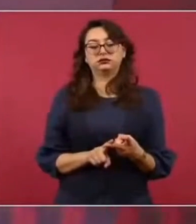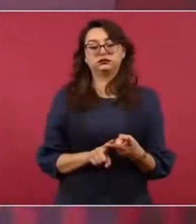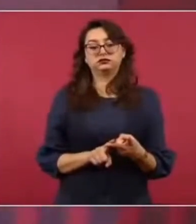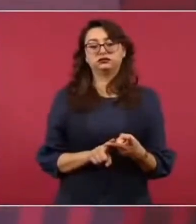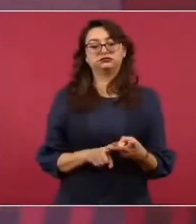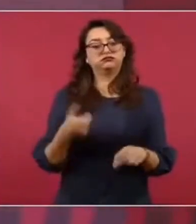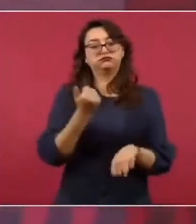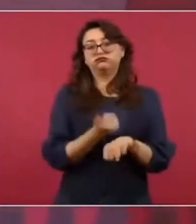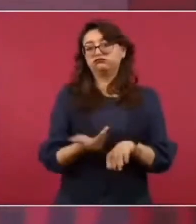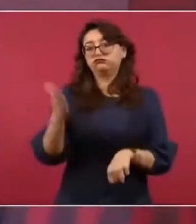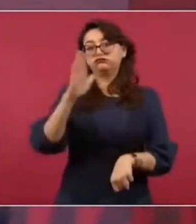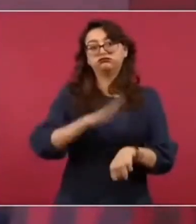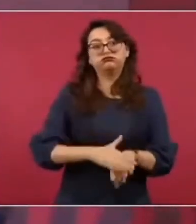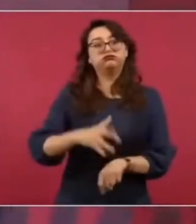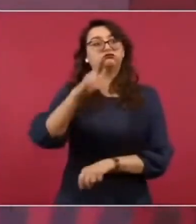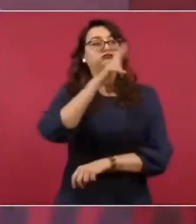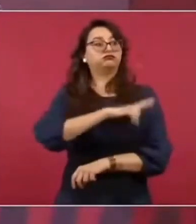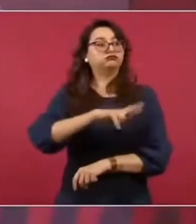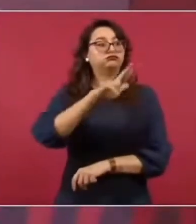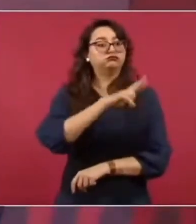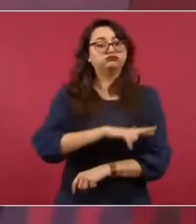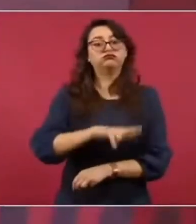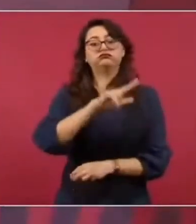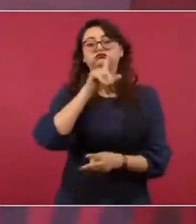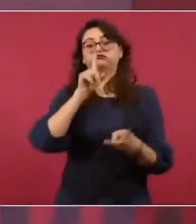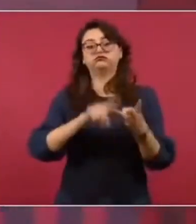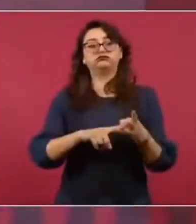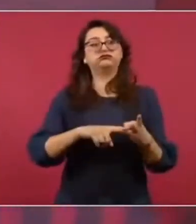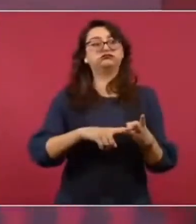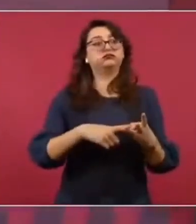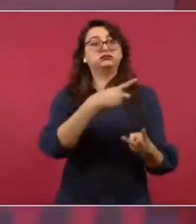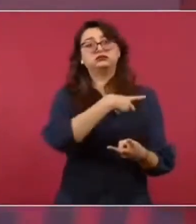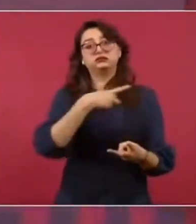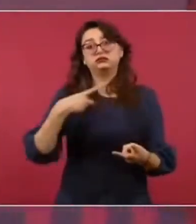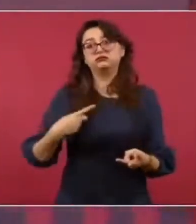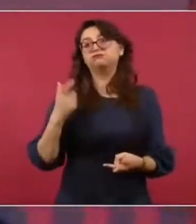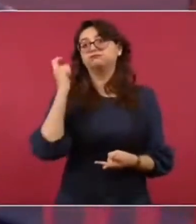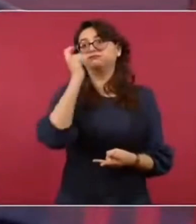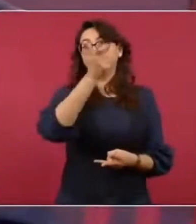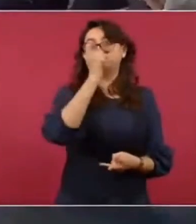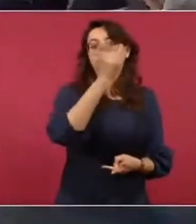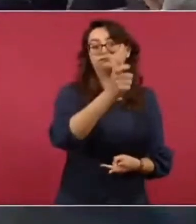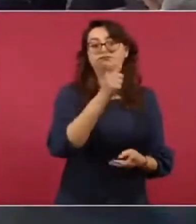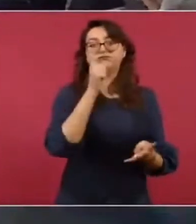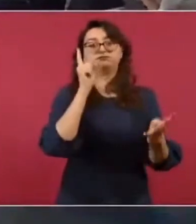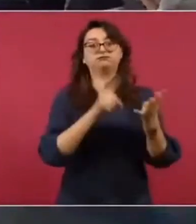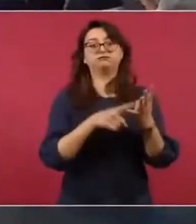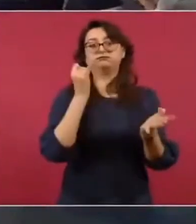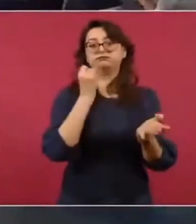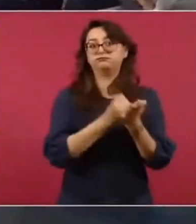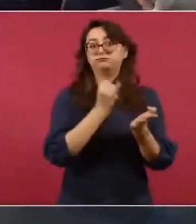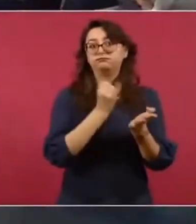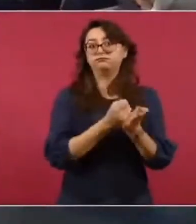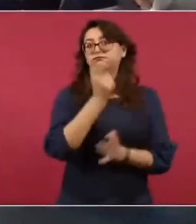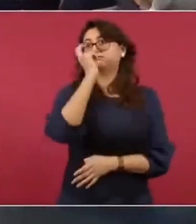de administración, lo que hay que pagar de deuda, el servicio de la deuda.